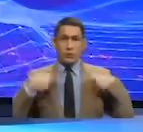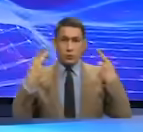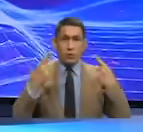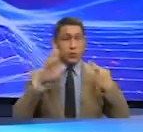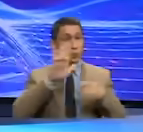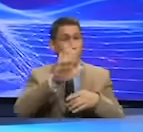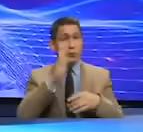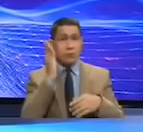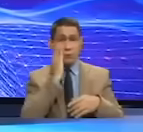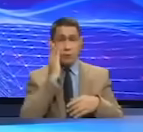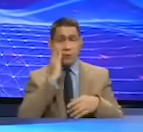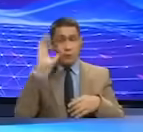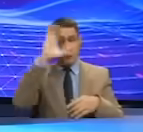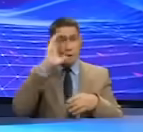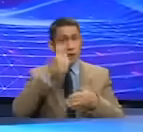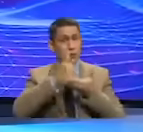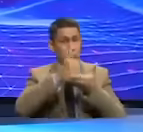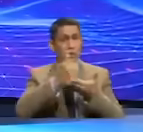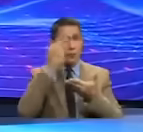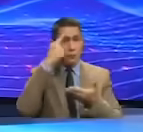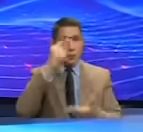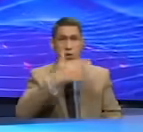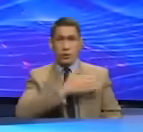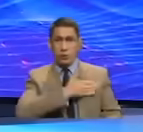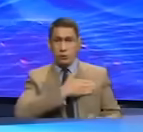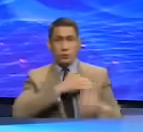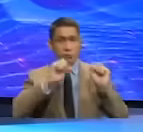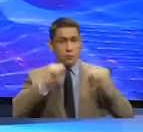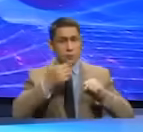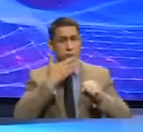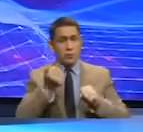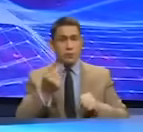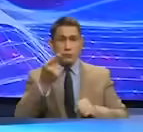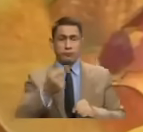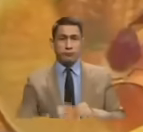pide ayuda para que el corazón de su hijo siga latiendo.